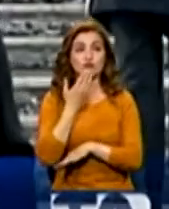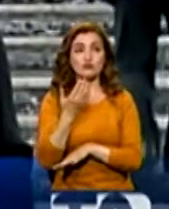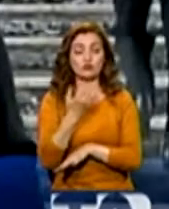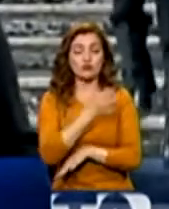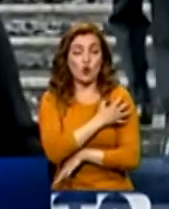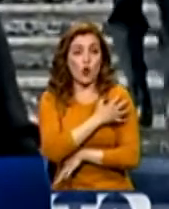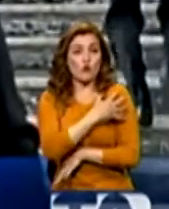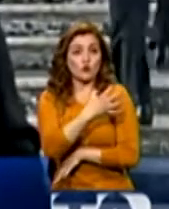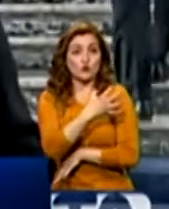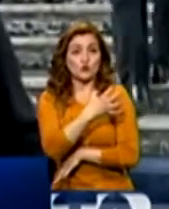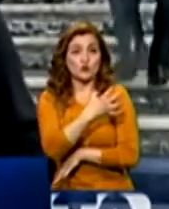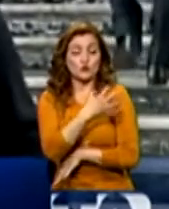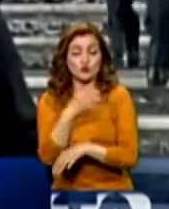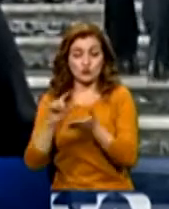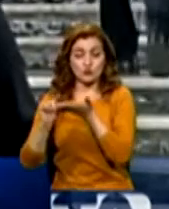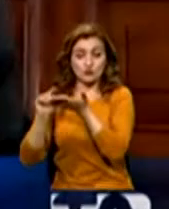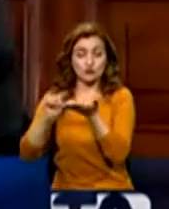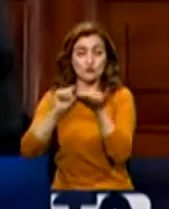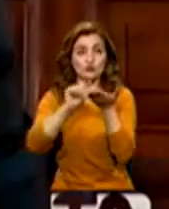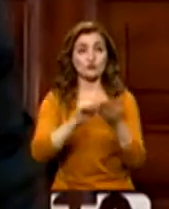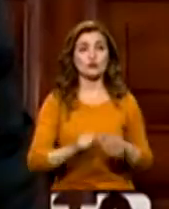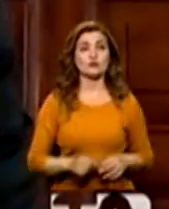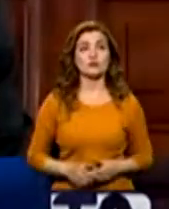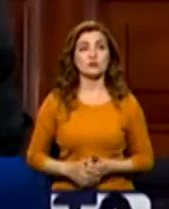fortalecer los créditos